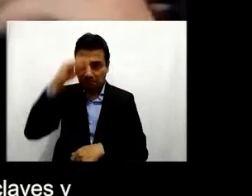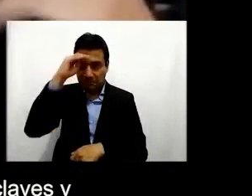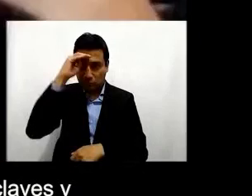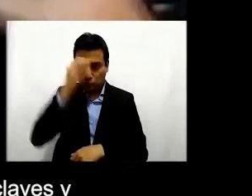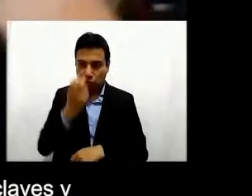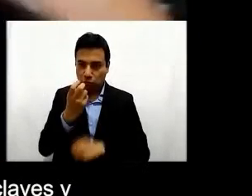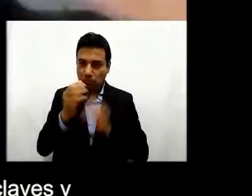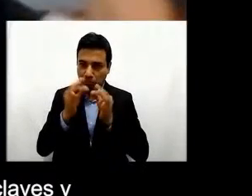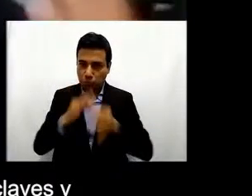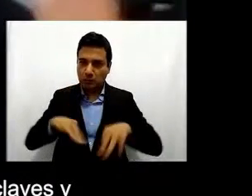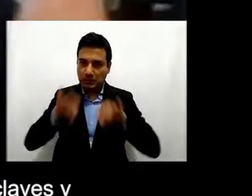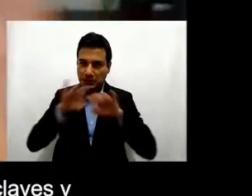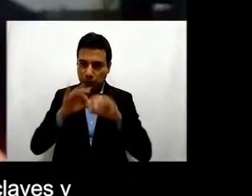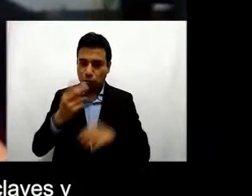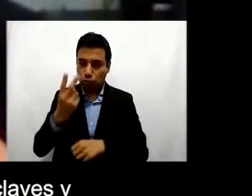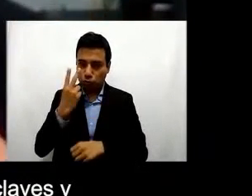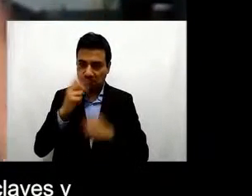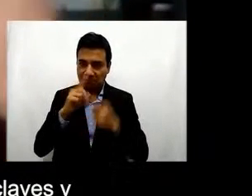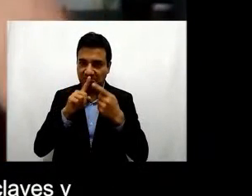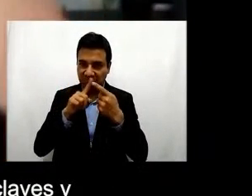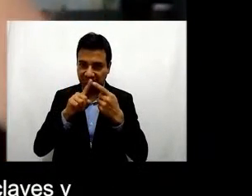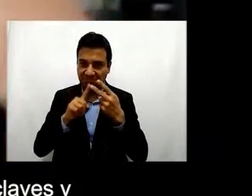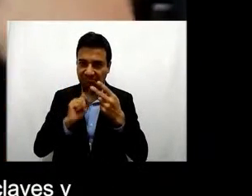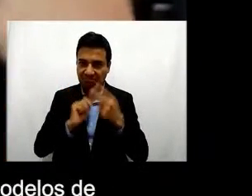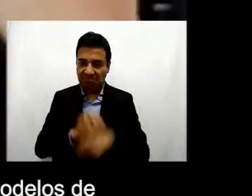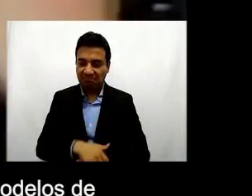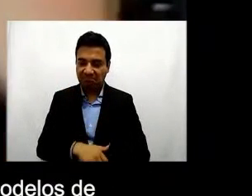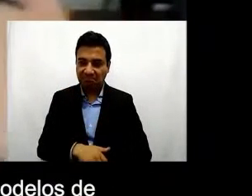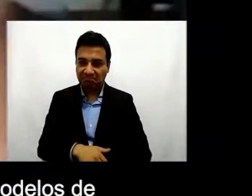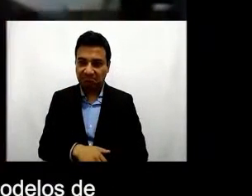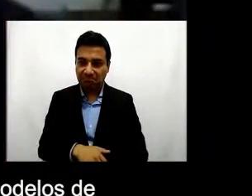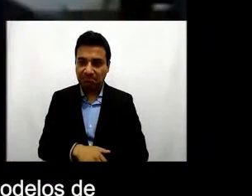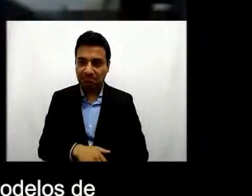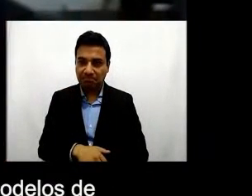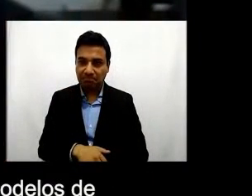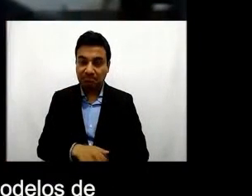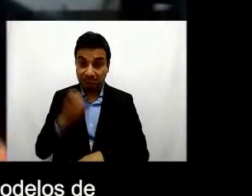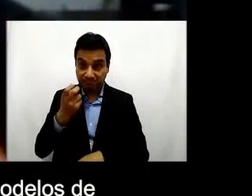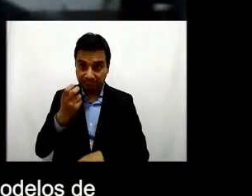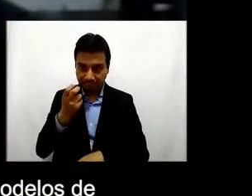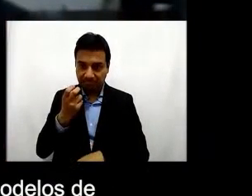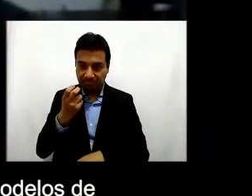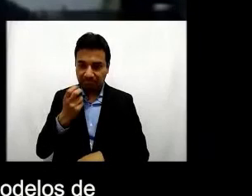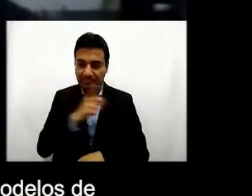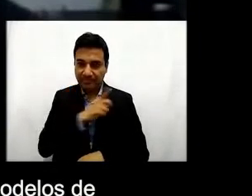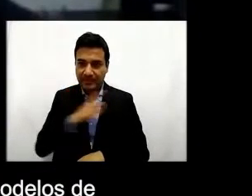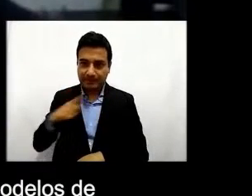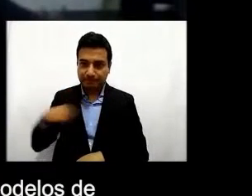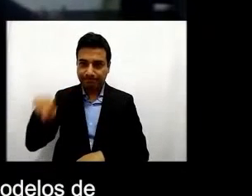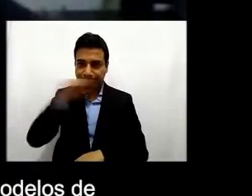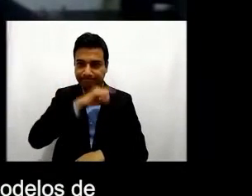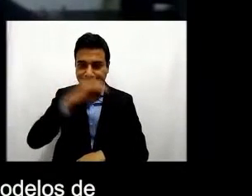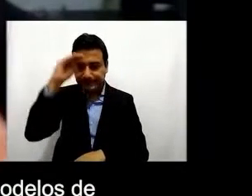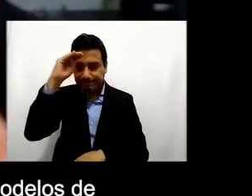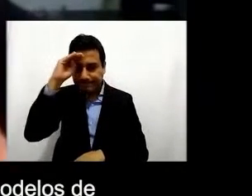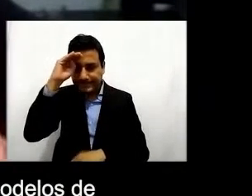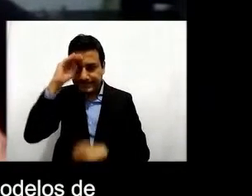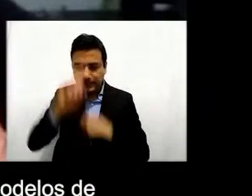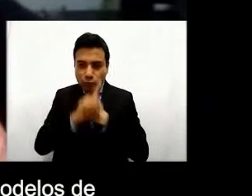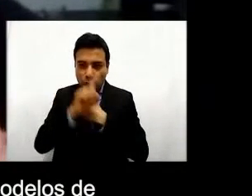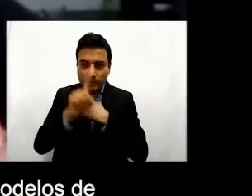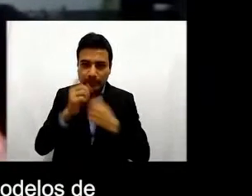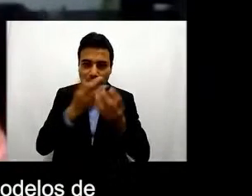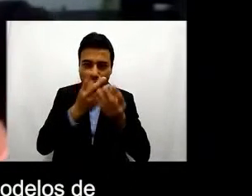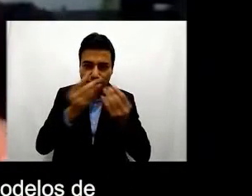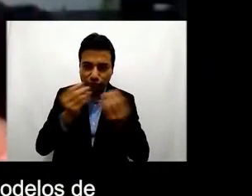claves fundamentales, o por lo menos parte de comenzar a pensar en soluciones en torno a nuevos modelos de